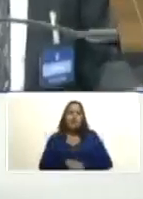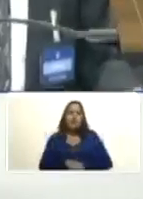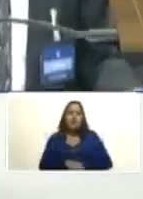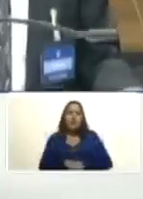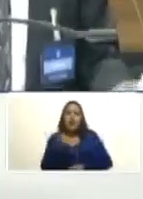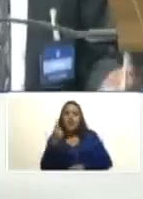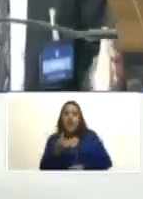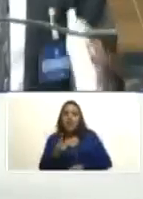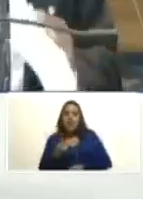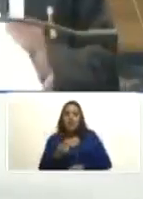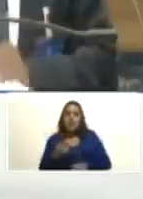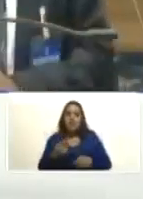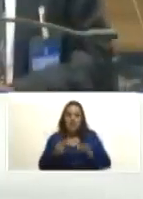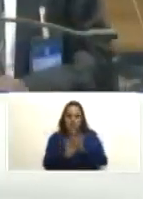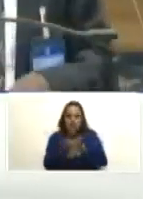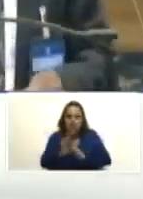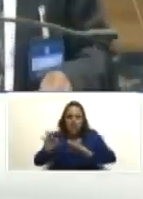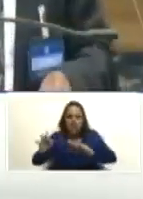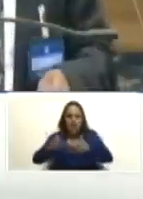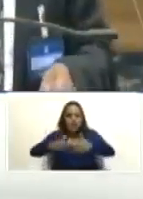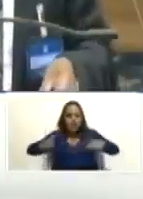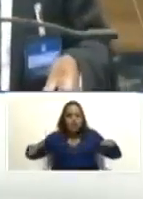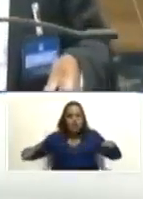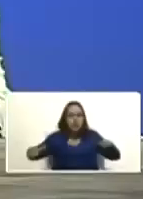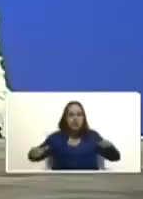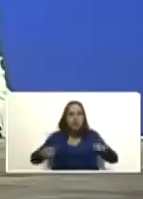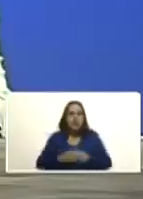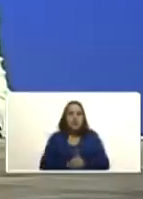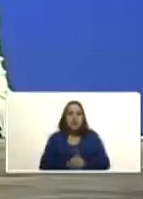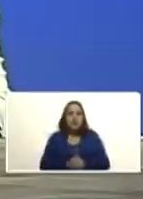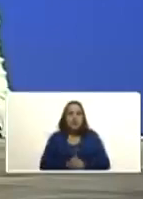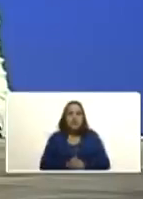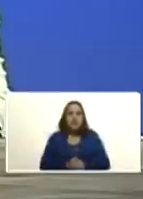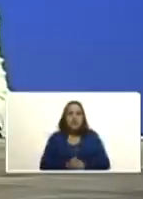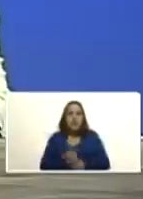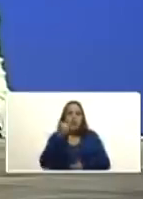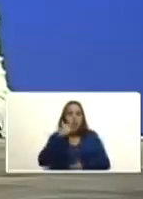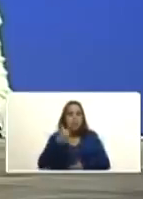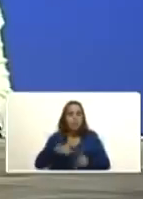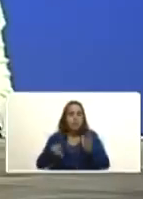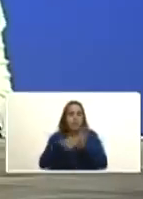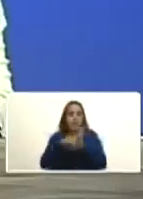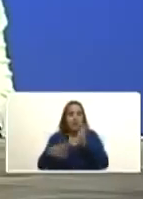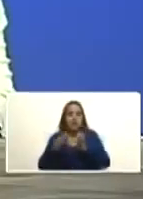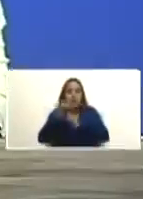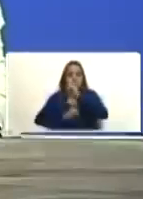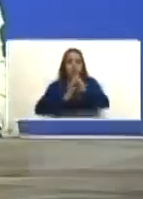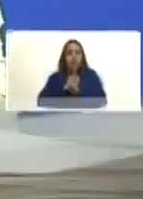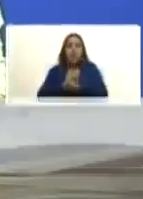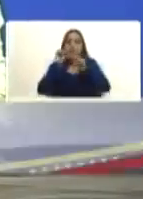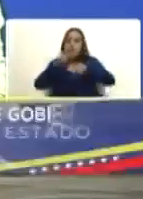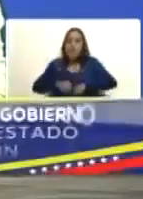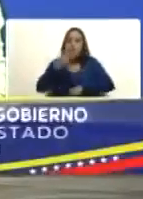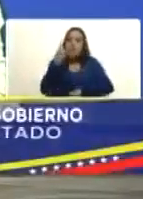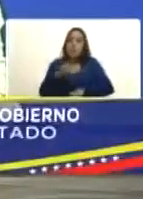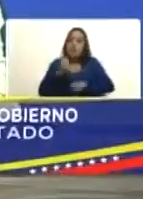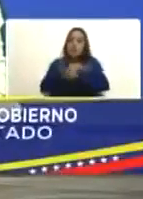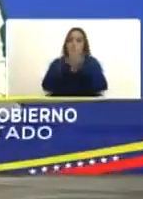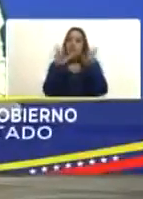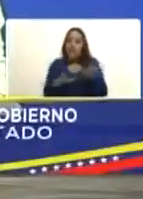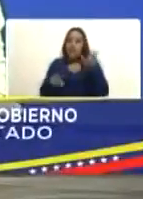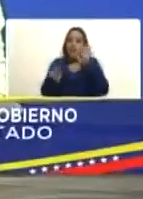delimitar de manera ilegal y en violación del derecho internacional? sí y debe quedar claro en la ley orgánica